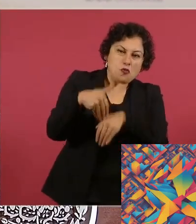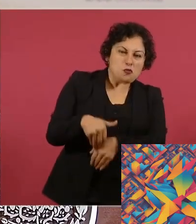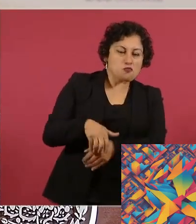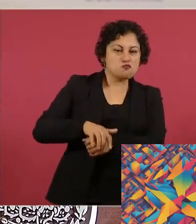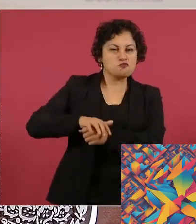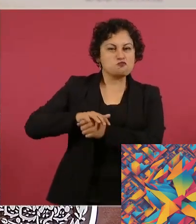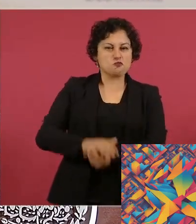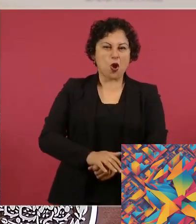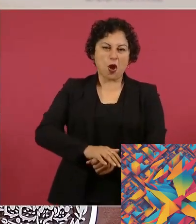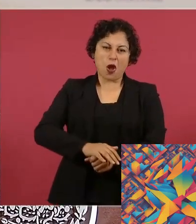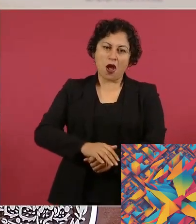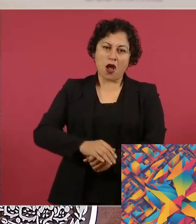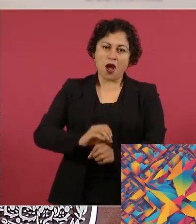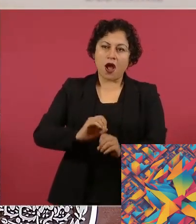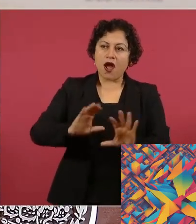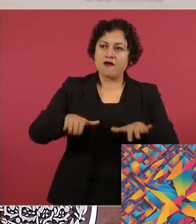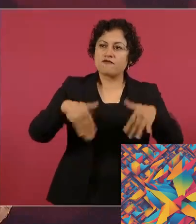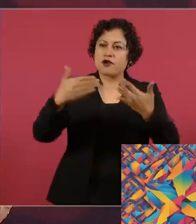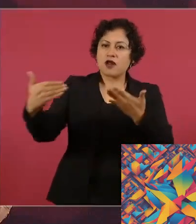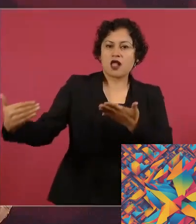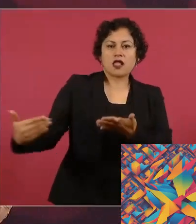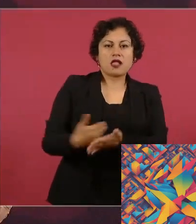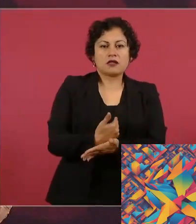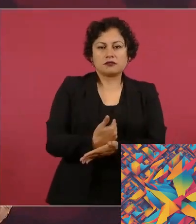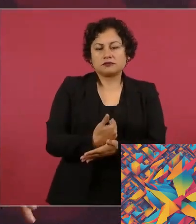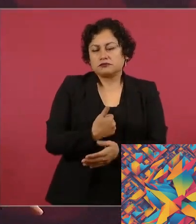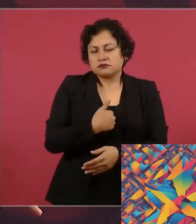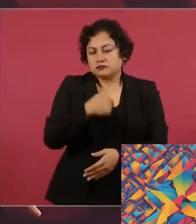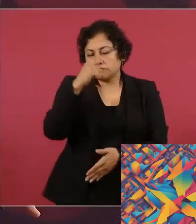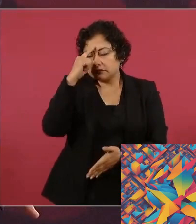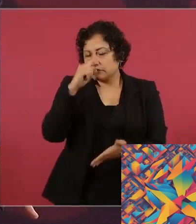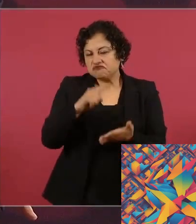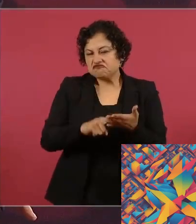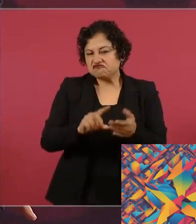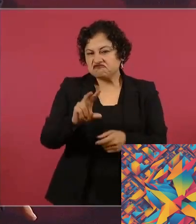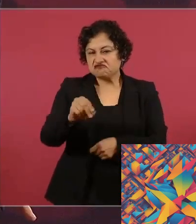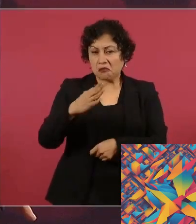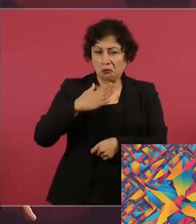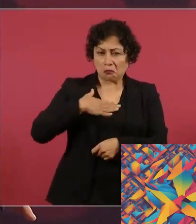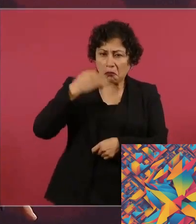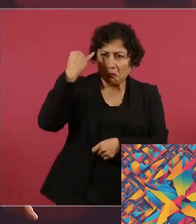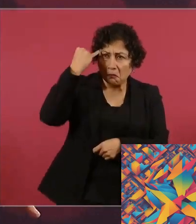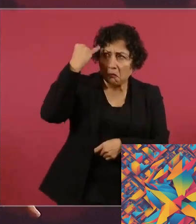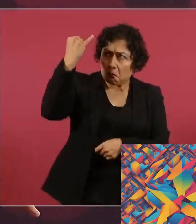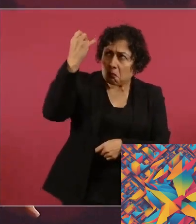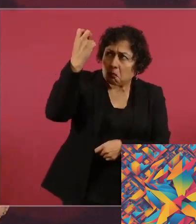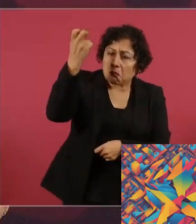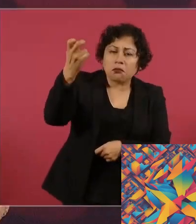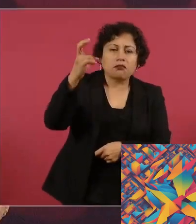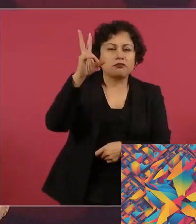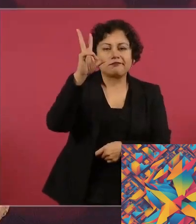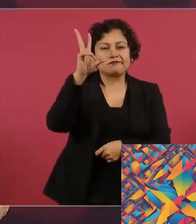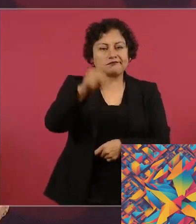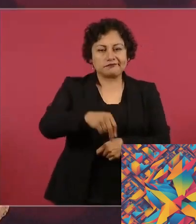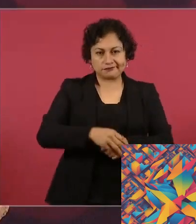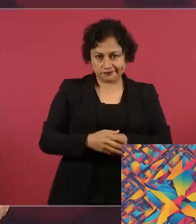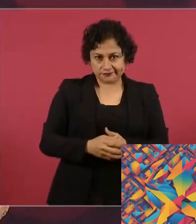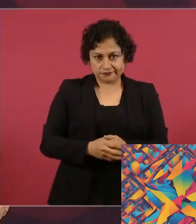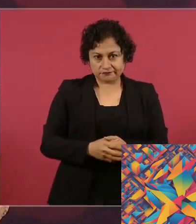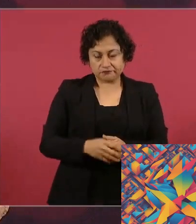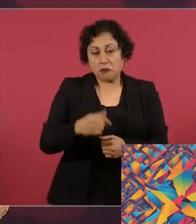En el ojo del huracán mediático, las recientes declaraciones de Arturo Saldívar, exministro presidente de la Suprema Corte de Justicia de la